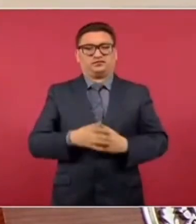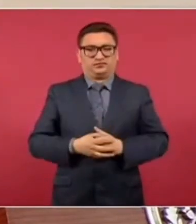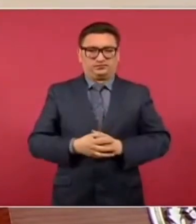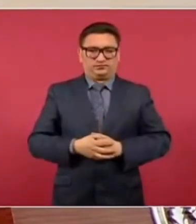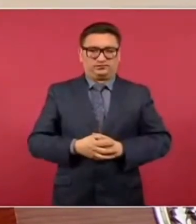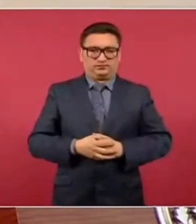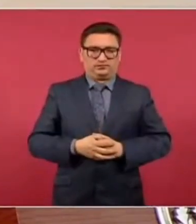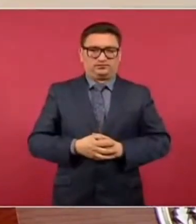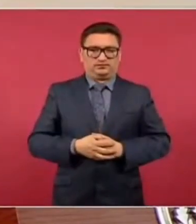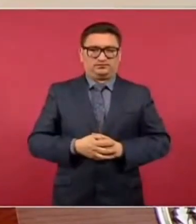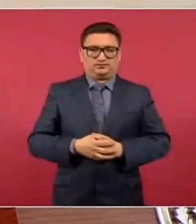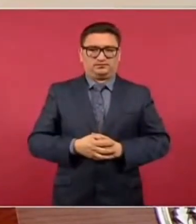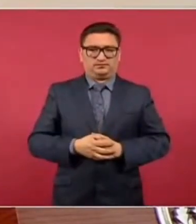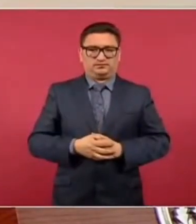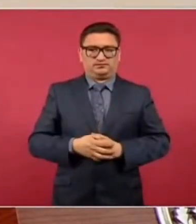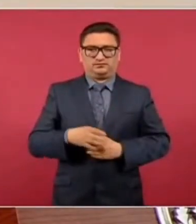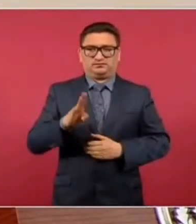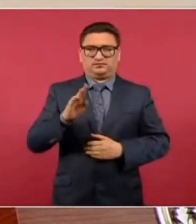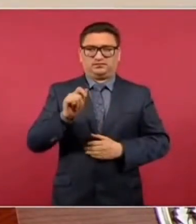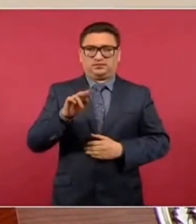Barr.